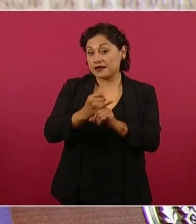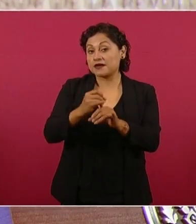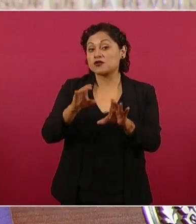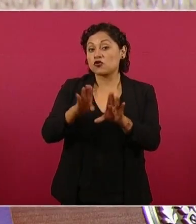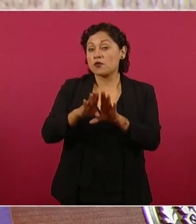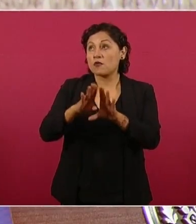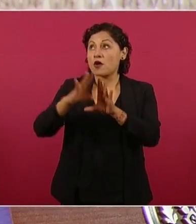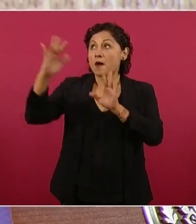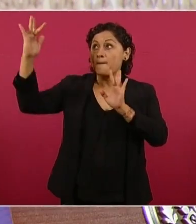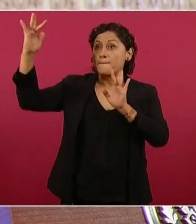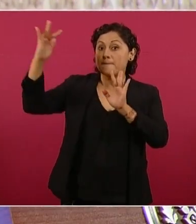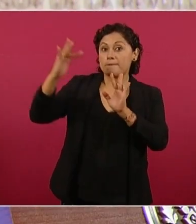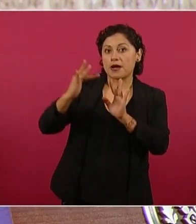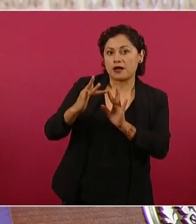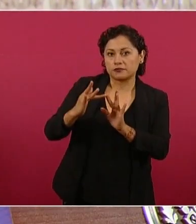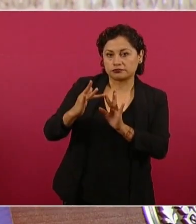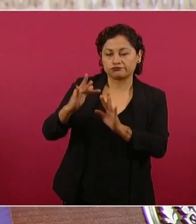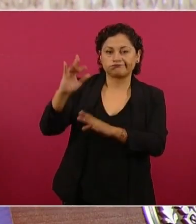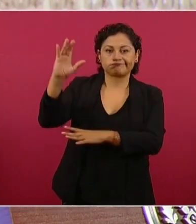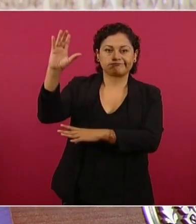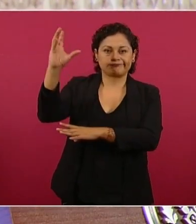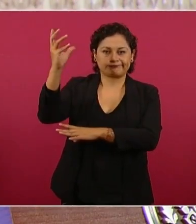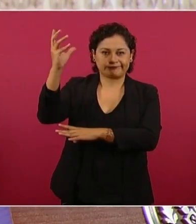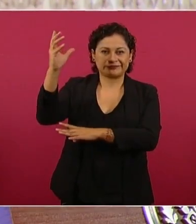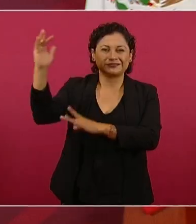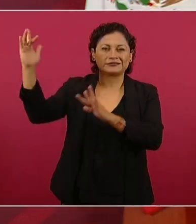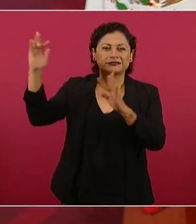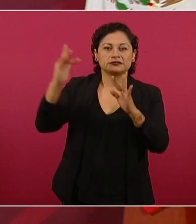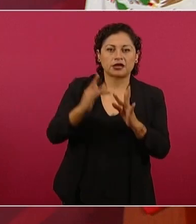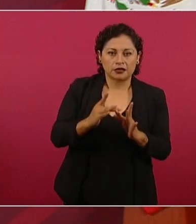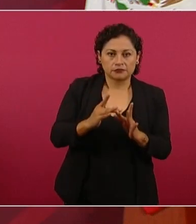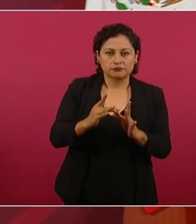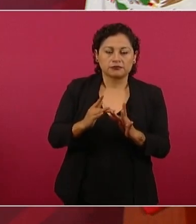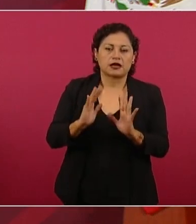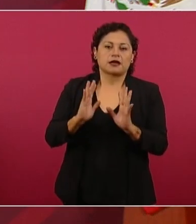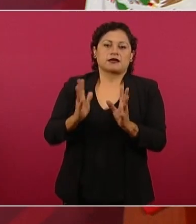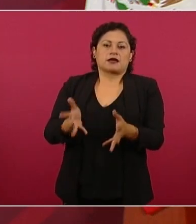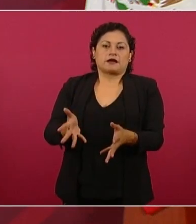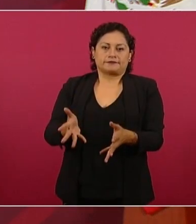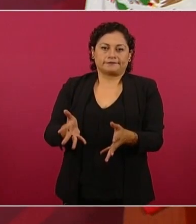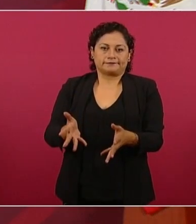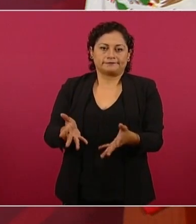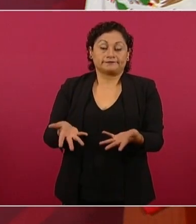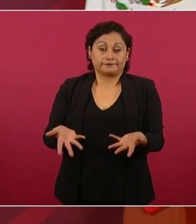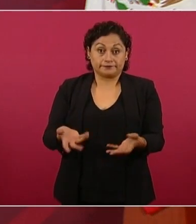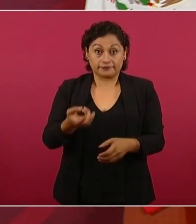se pueda llevar a cabo la comunicación. Entonces, el internet mismo,